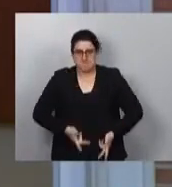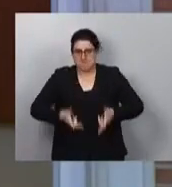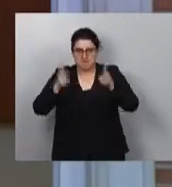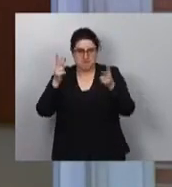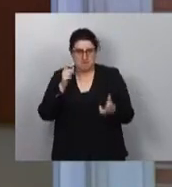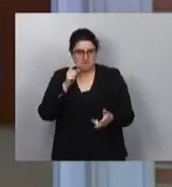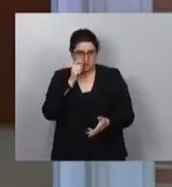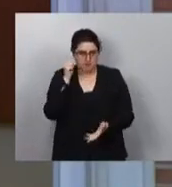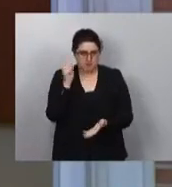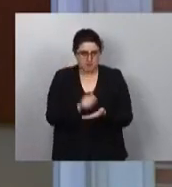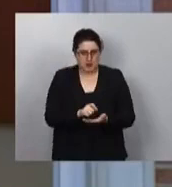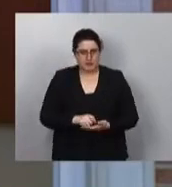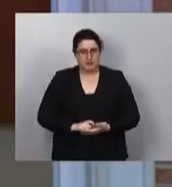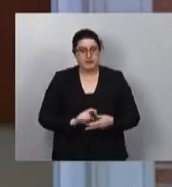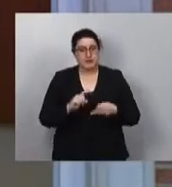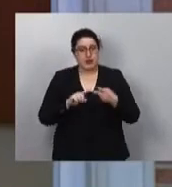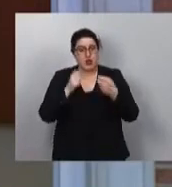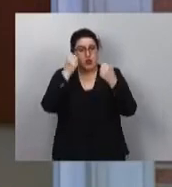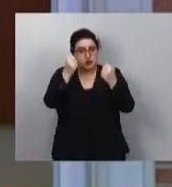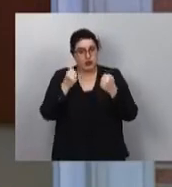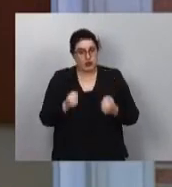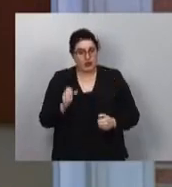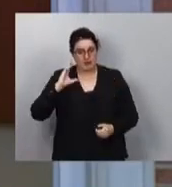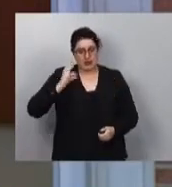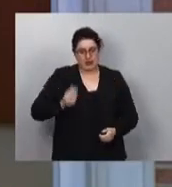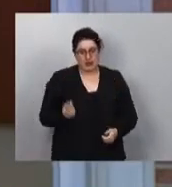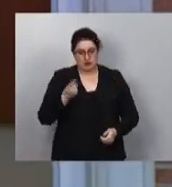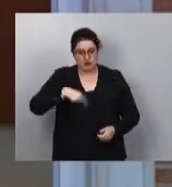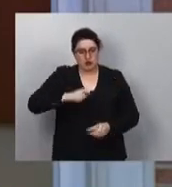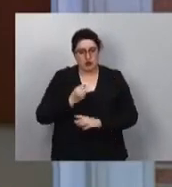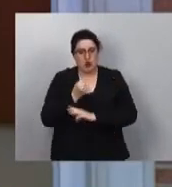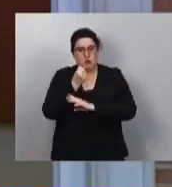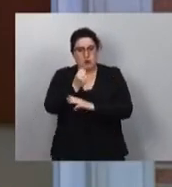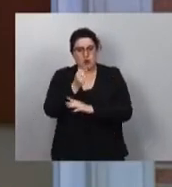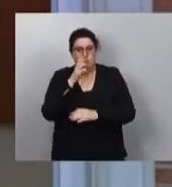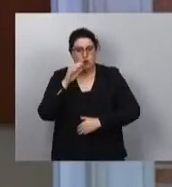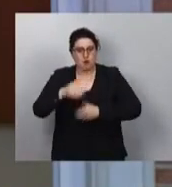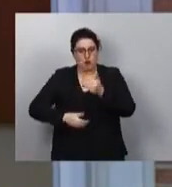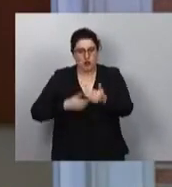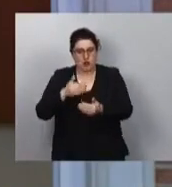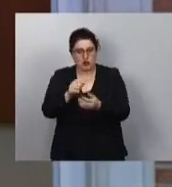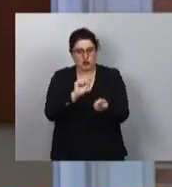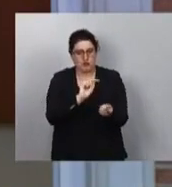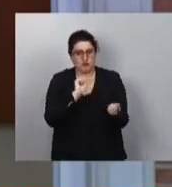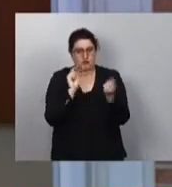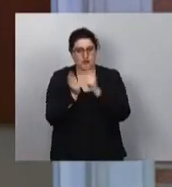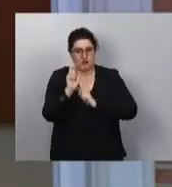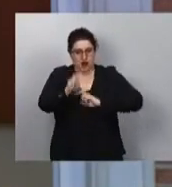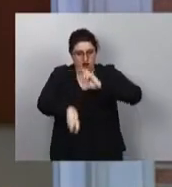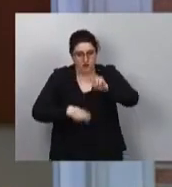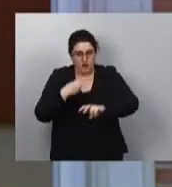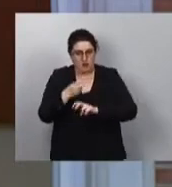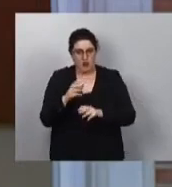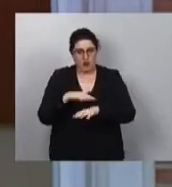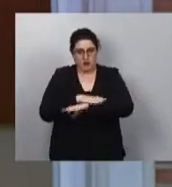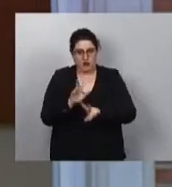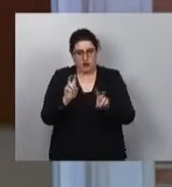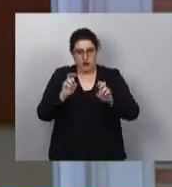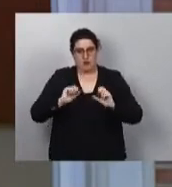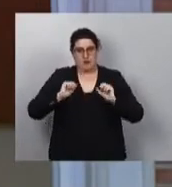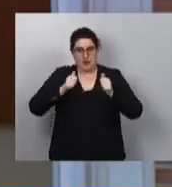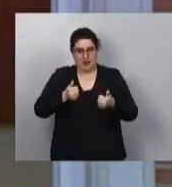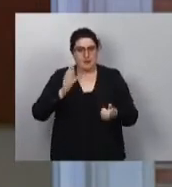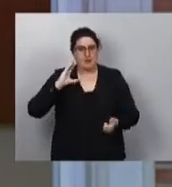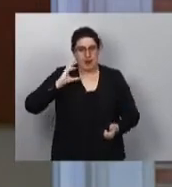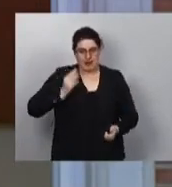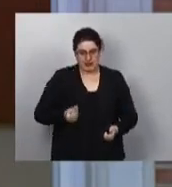están los gobiernos de los países donantes o personas que están intermediando en esos contratos llevándose comisiones Bueno